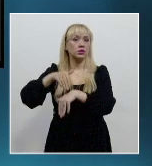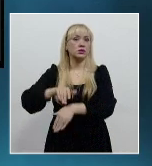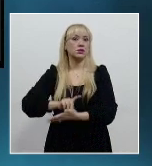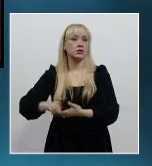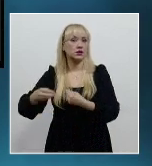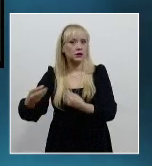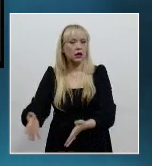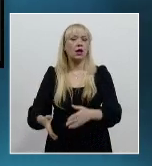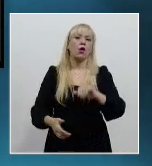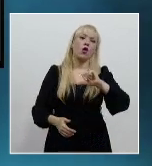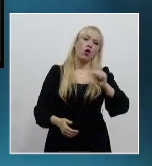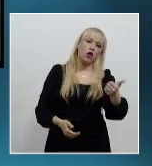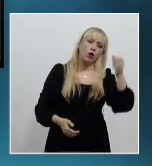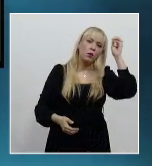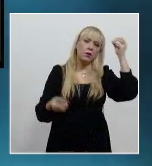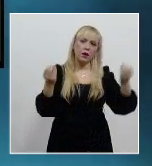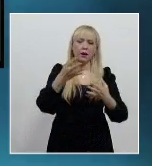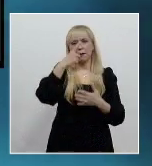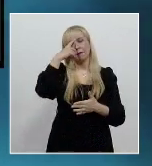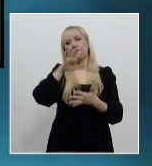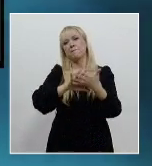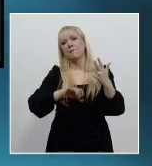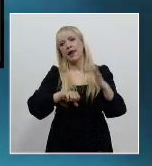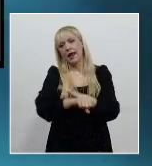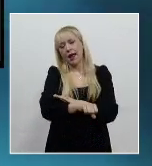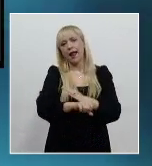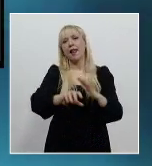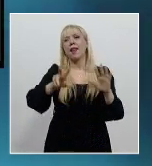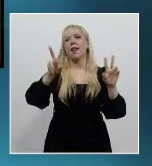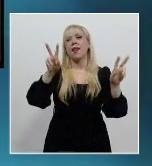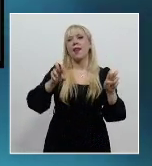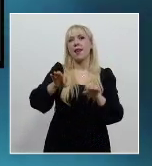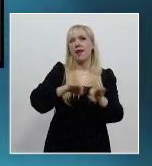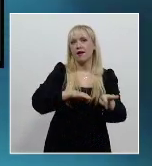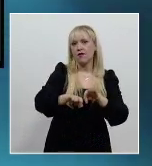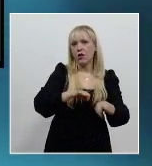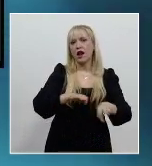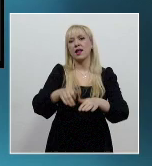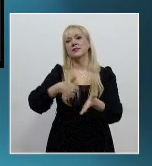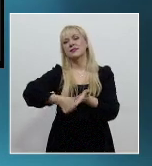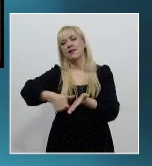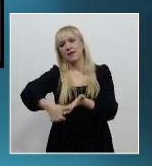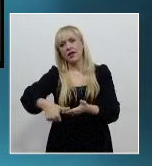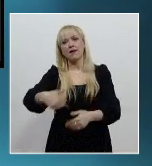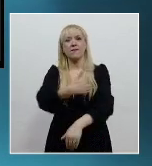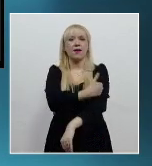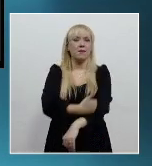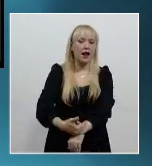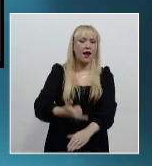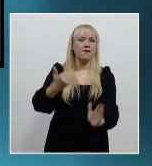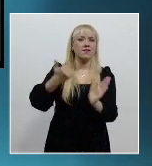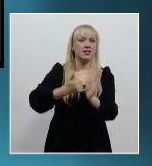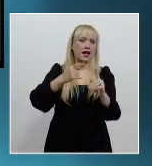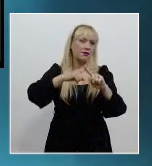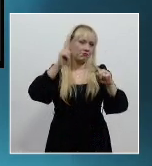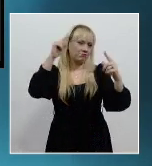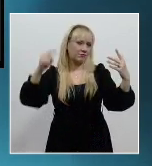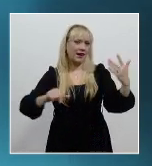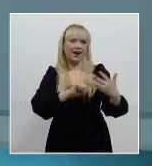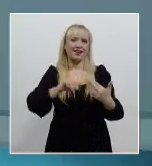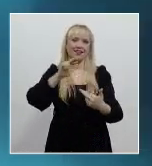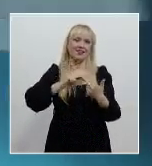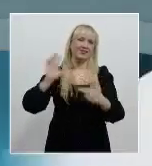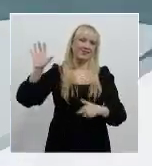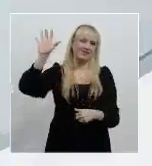diversas temáticas en materia penal, laboral, civil, familiar y fiscal, entre otros temas.